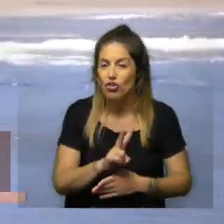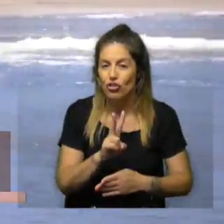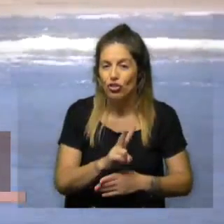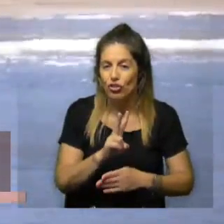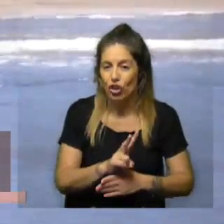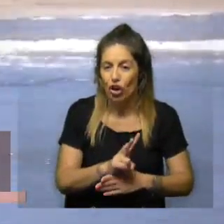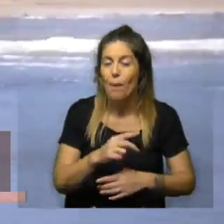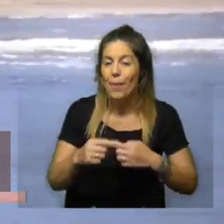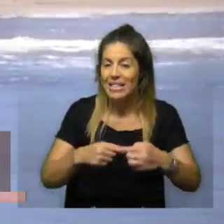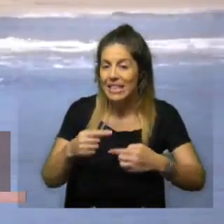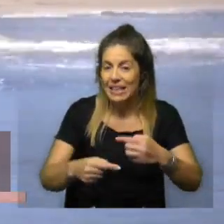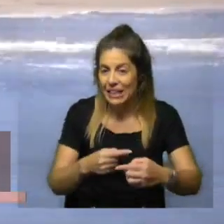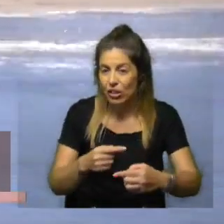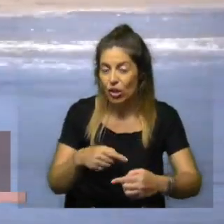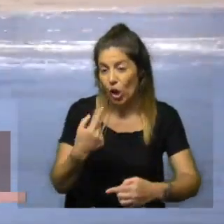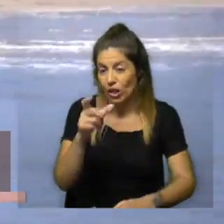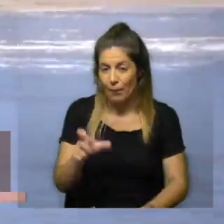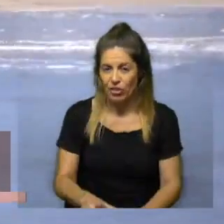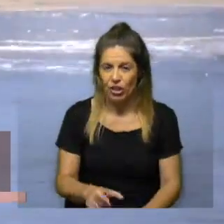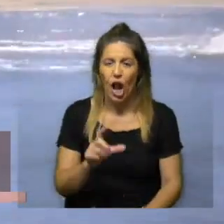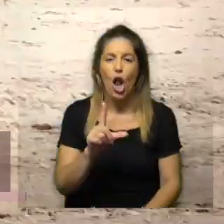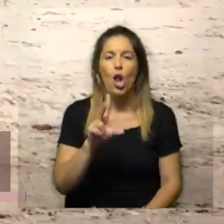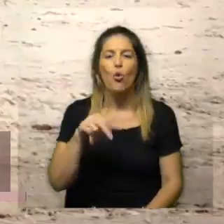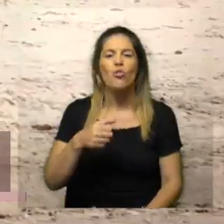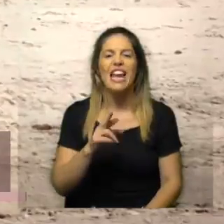mucho más seguido que otras poblaciones. Lunares, no pecas.